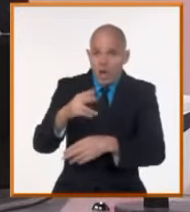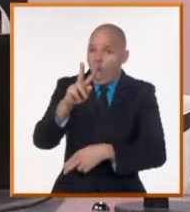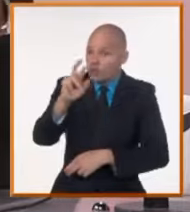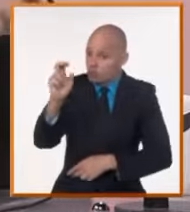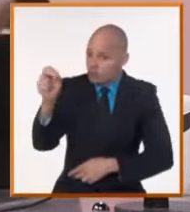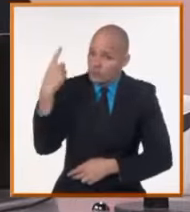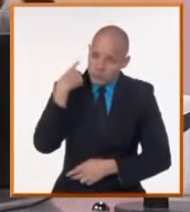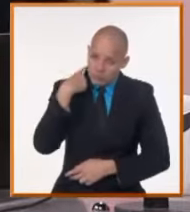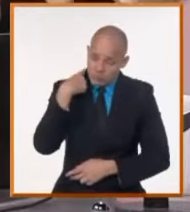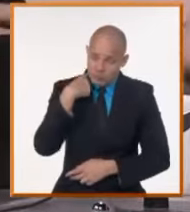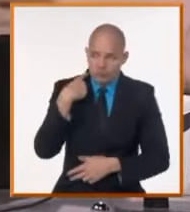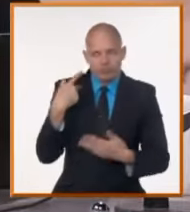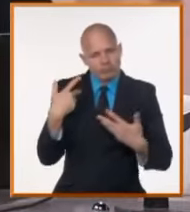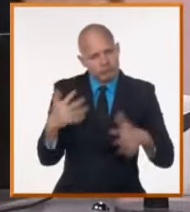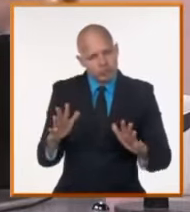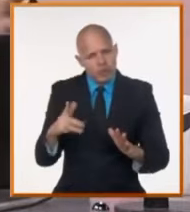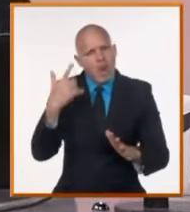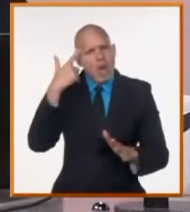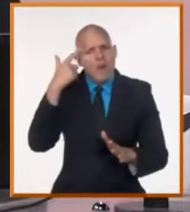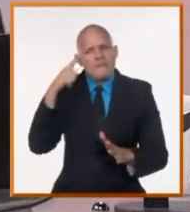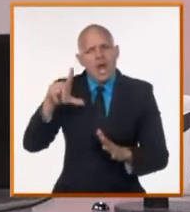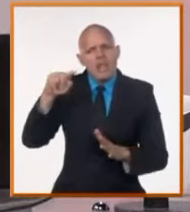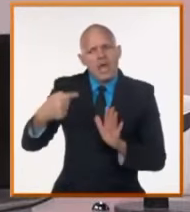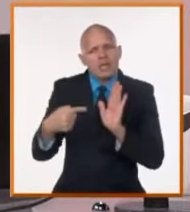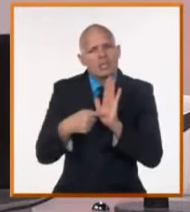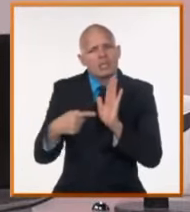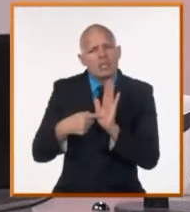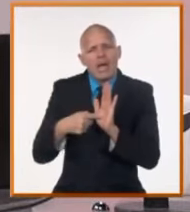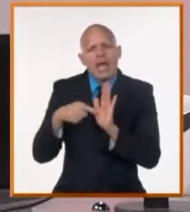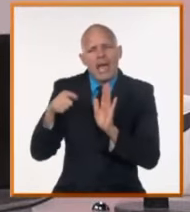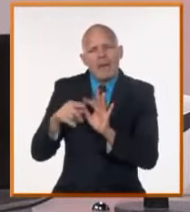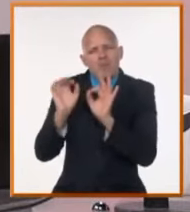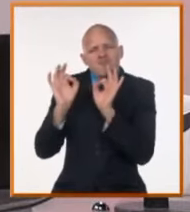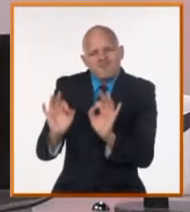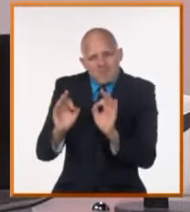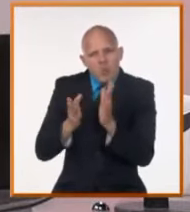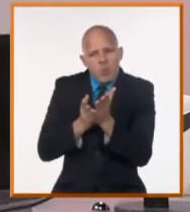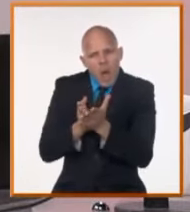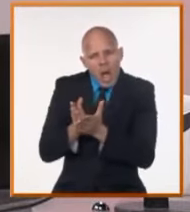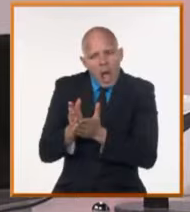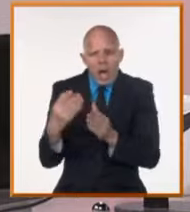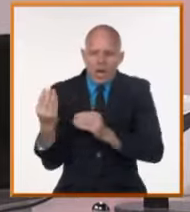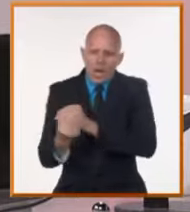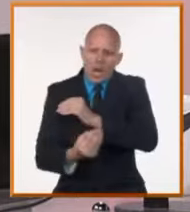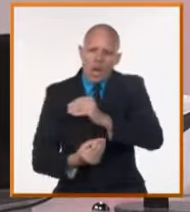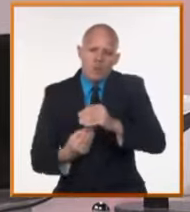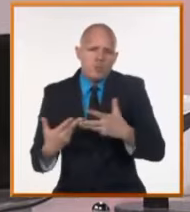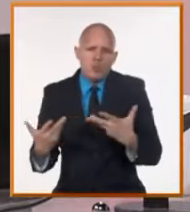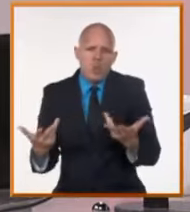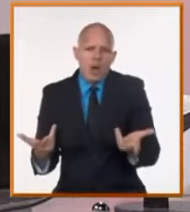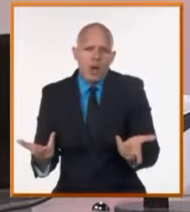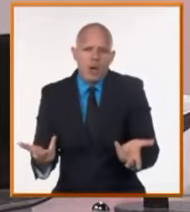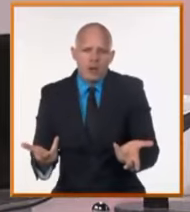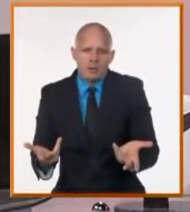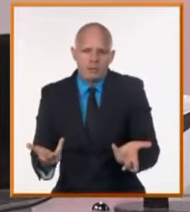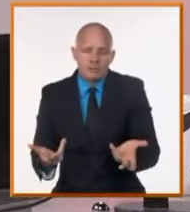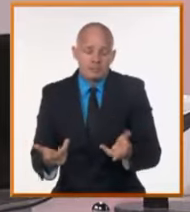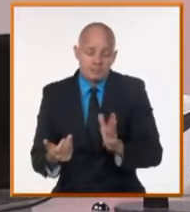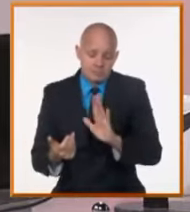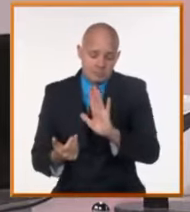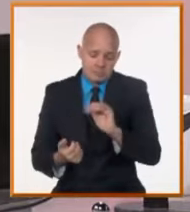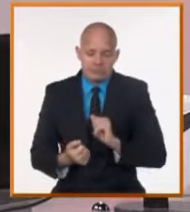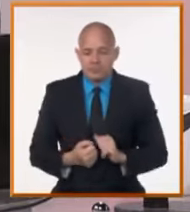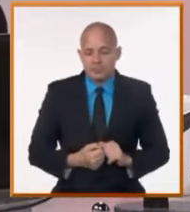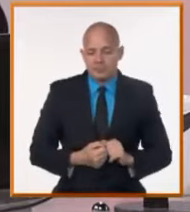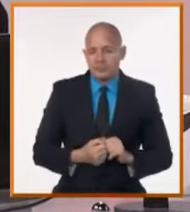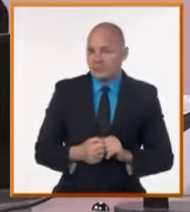ejemplo, y por supuesto te pido ir mucho más atrás, llegó un momento en que Kerry, cuando era secretario de Estado, dijo que la doctrina Monroe ya no...